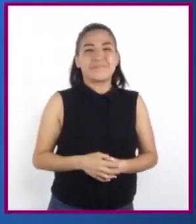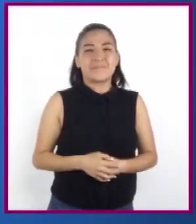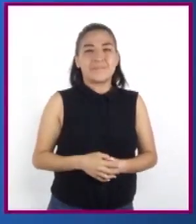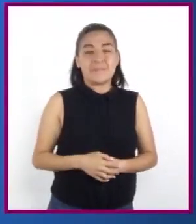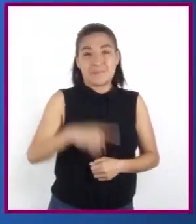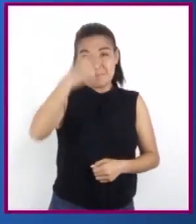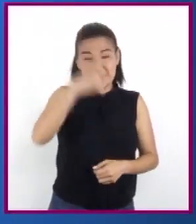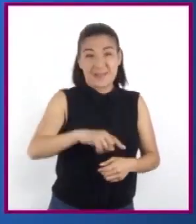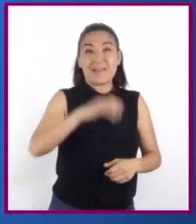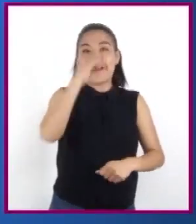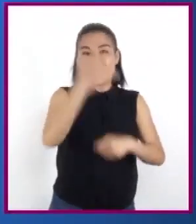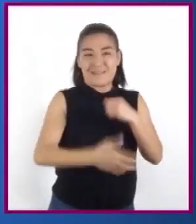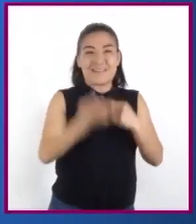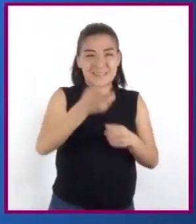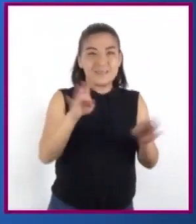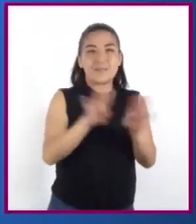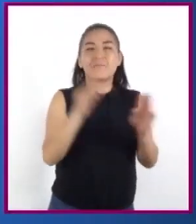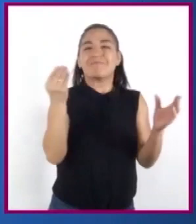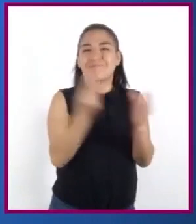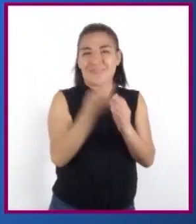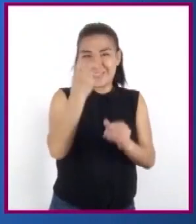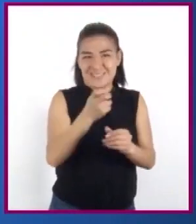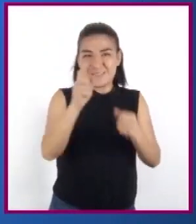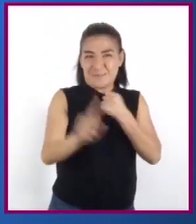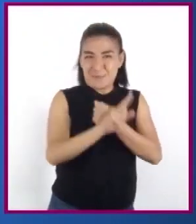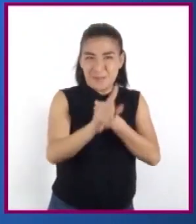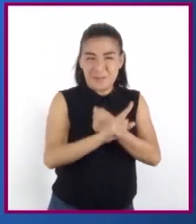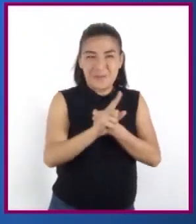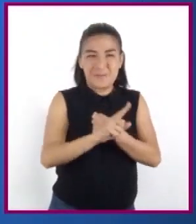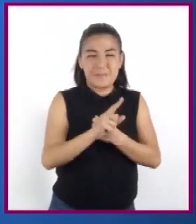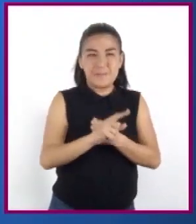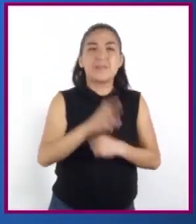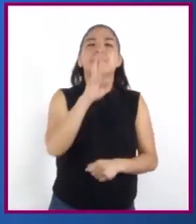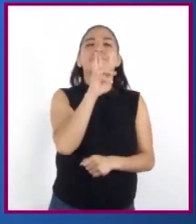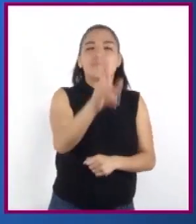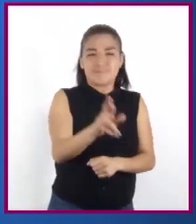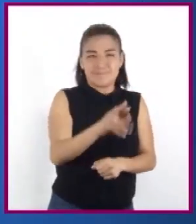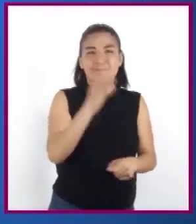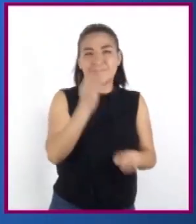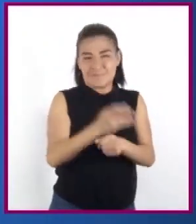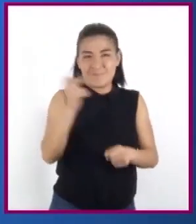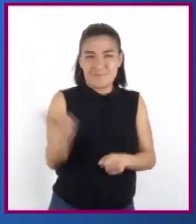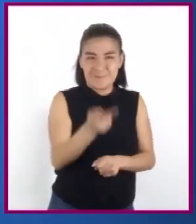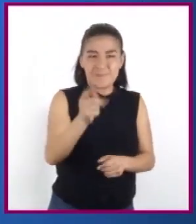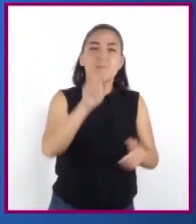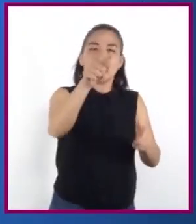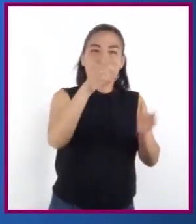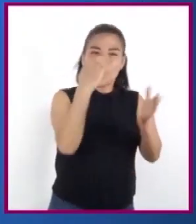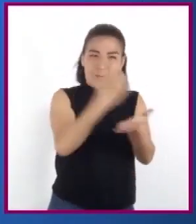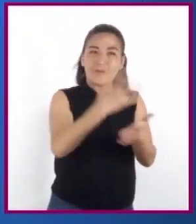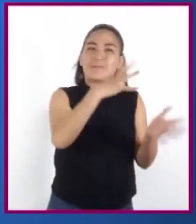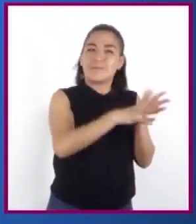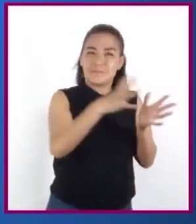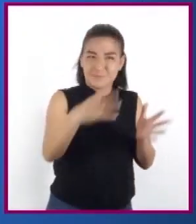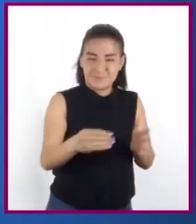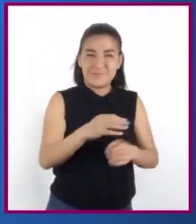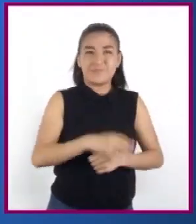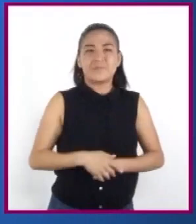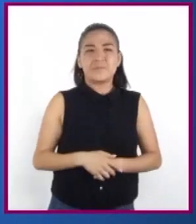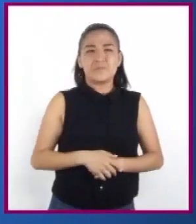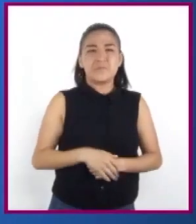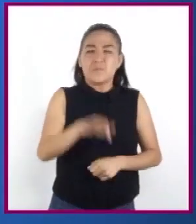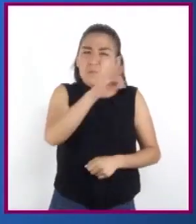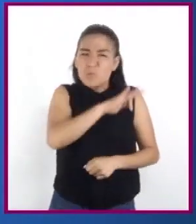Para terminar el análisis de esta situación, respondan las siguientes preguntas. Anoten en su cuaderno.